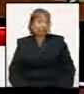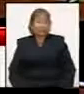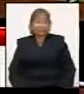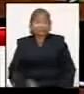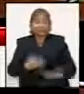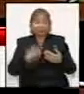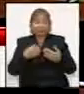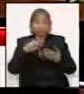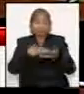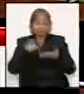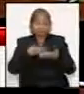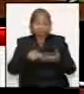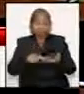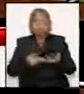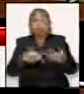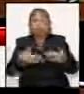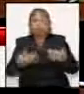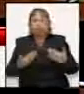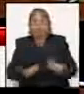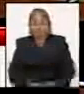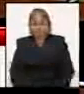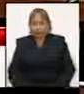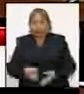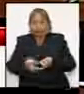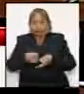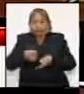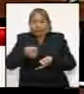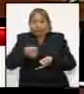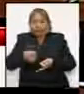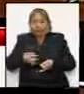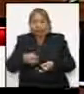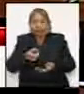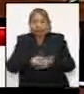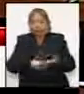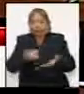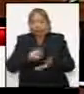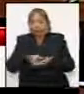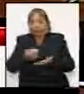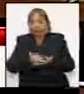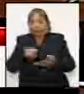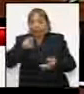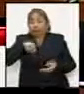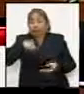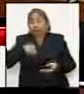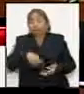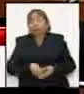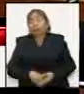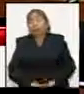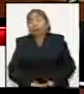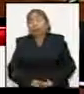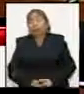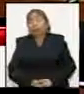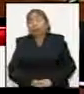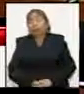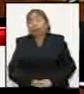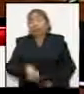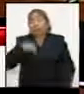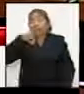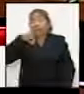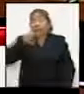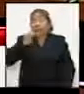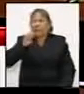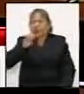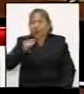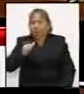señora presidenta, podemos ampliar el gasto en donde hay la necesidad, como es el caso de la PEA